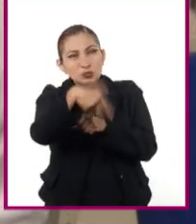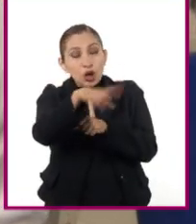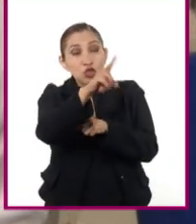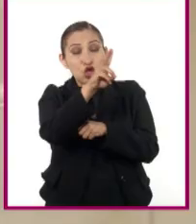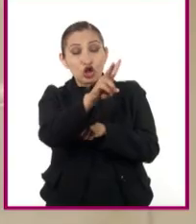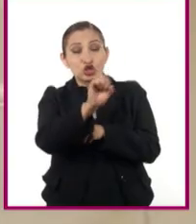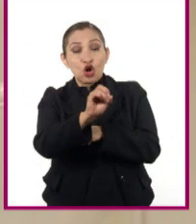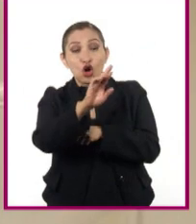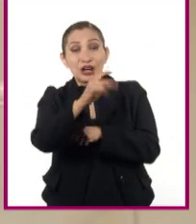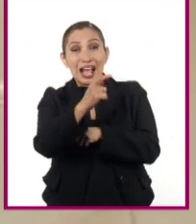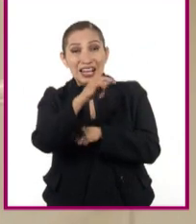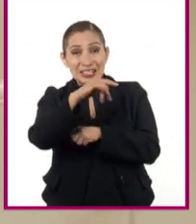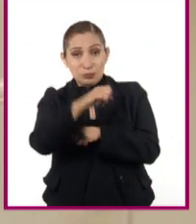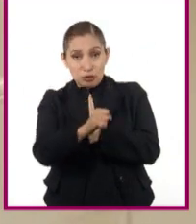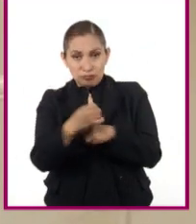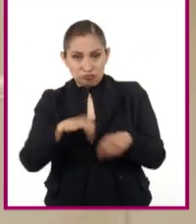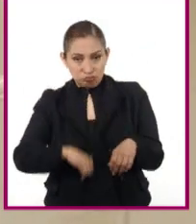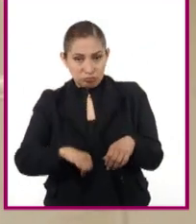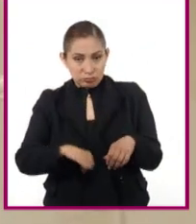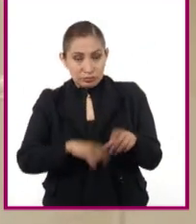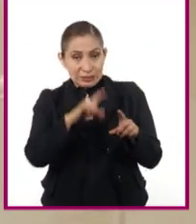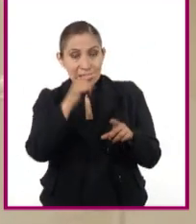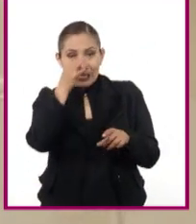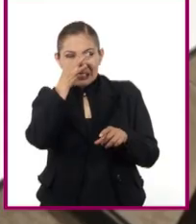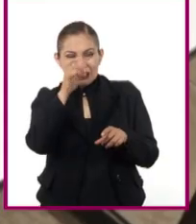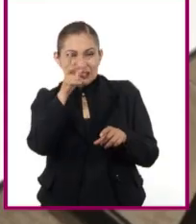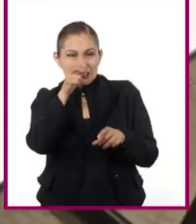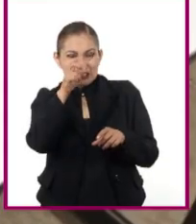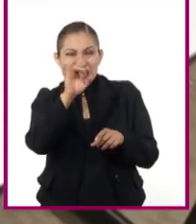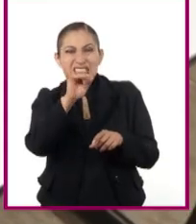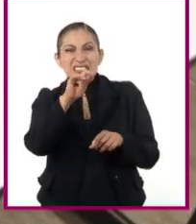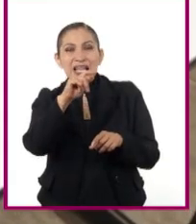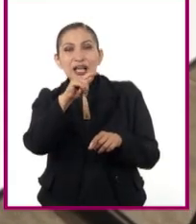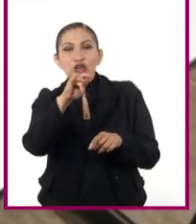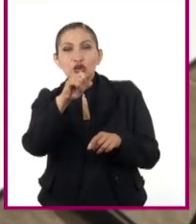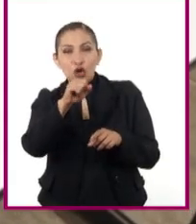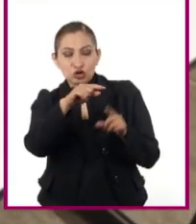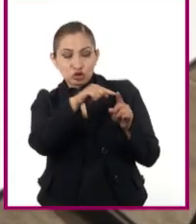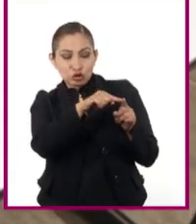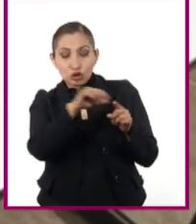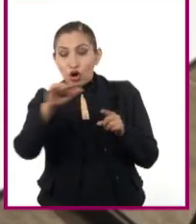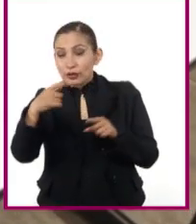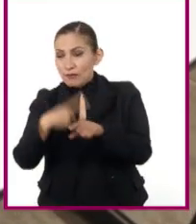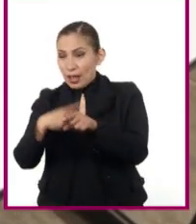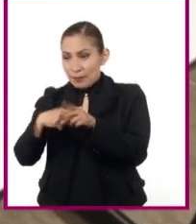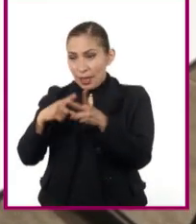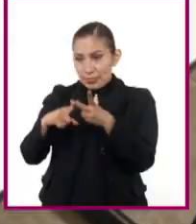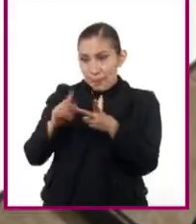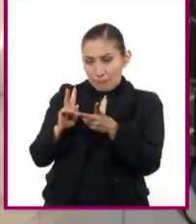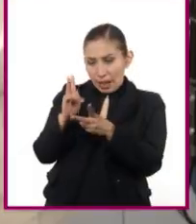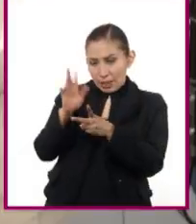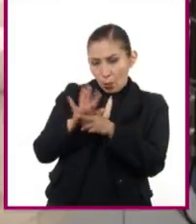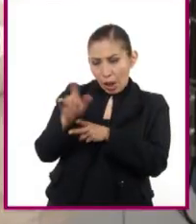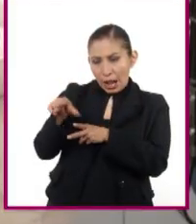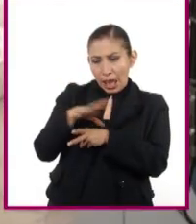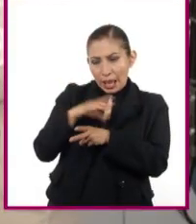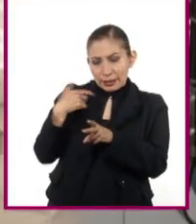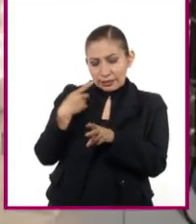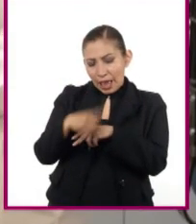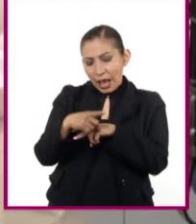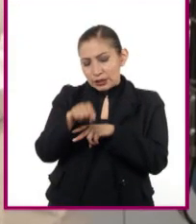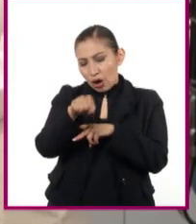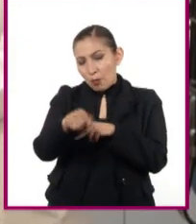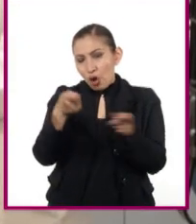dos organismos que nos interesan. Por un lado, insectos, y por otro lado, enfermedades de la planta que